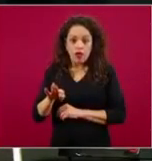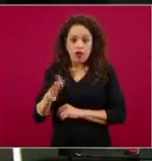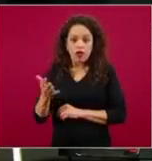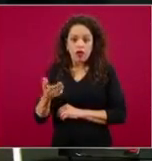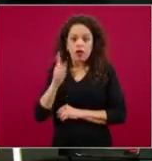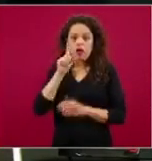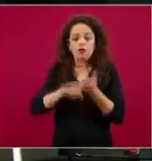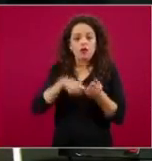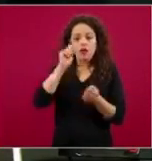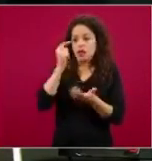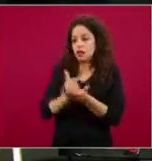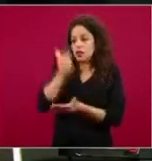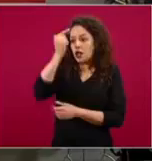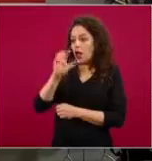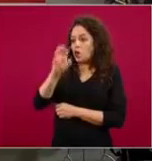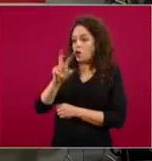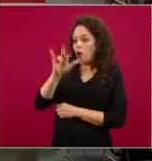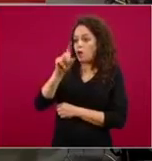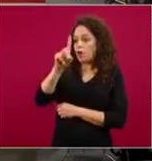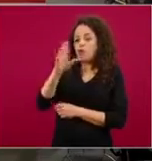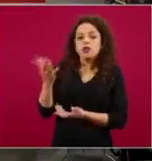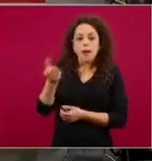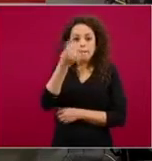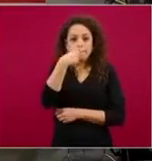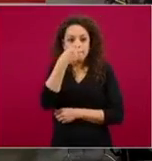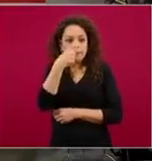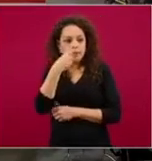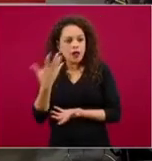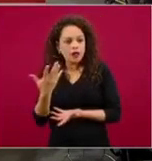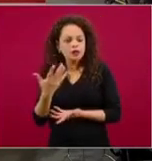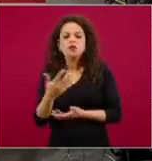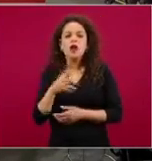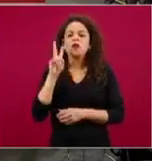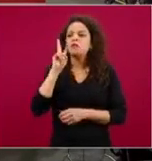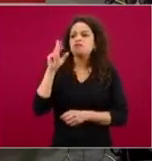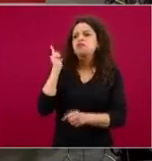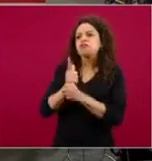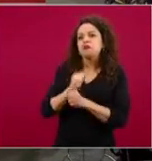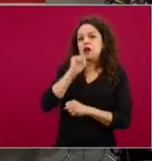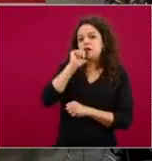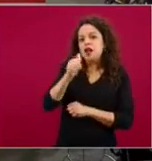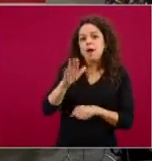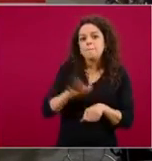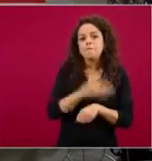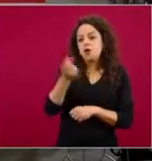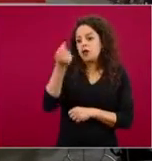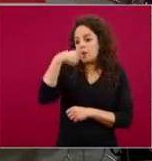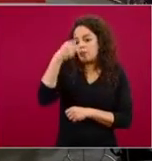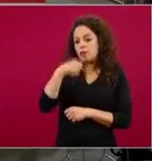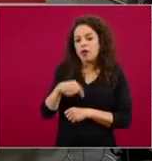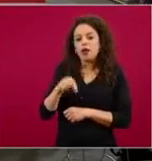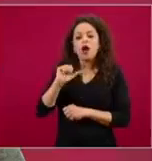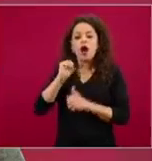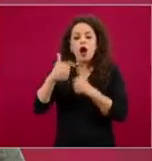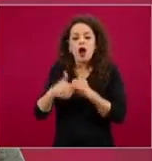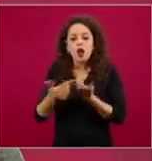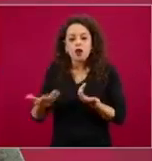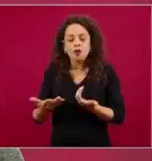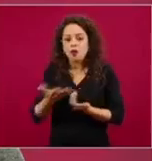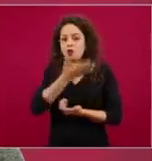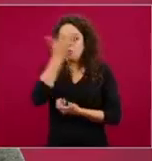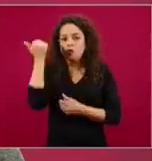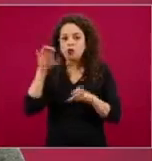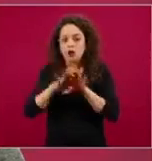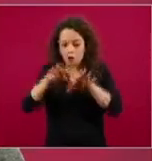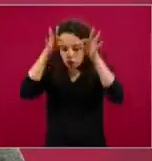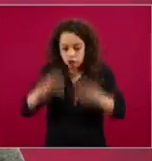por COVID. Gracias. Gracias, creo que es una reflexión útil, yo le voy a contestar. Vamos a analizar lo que usted está planteando, creo que es un